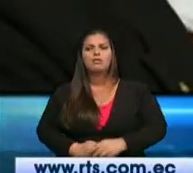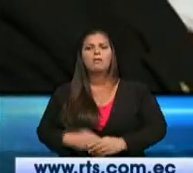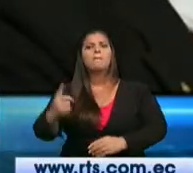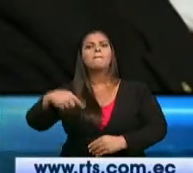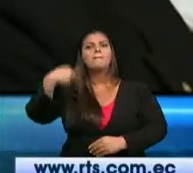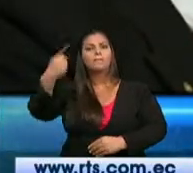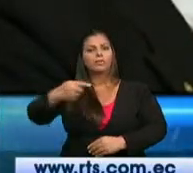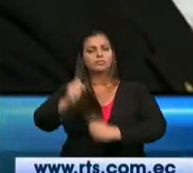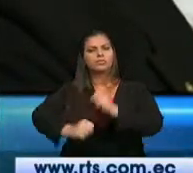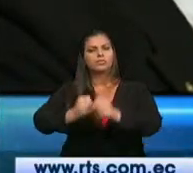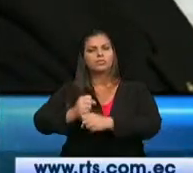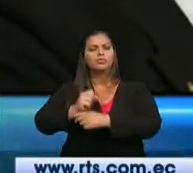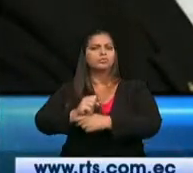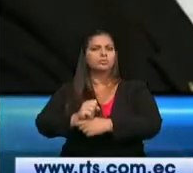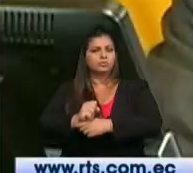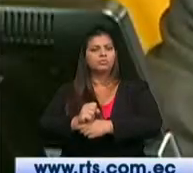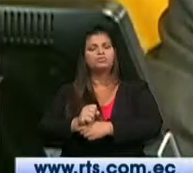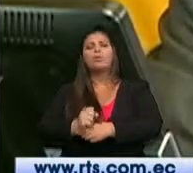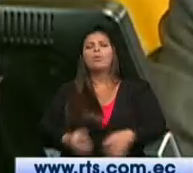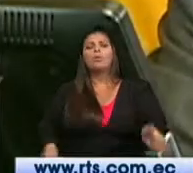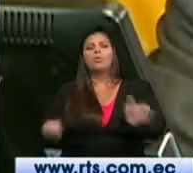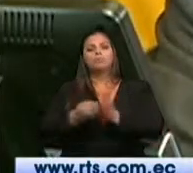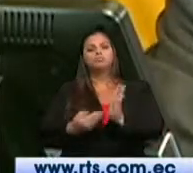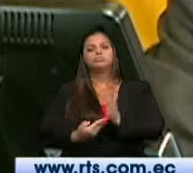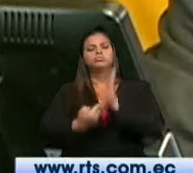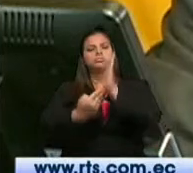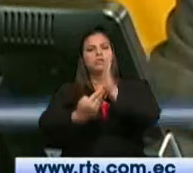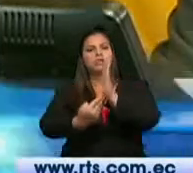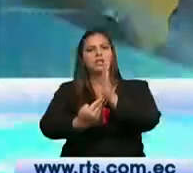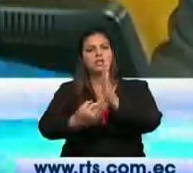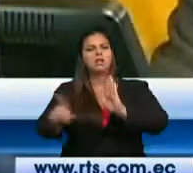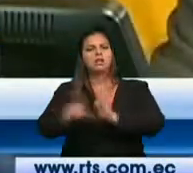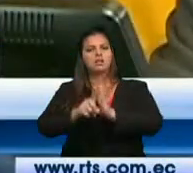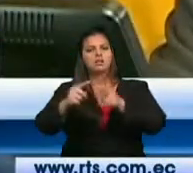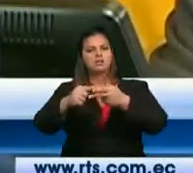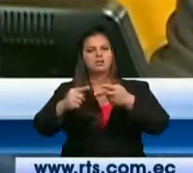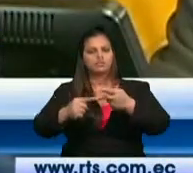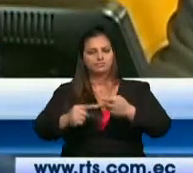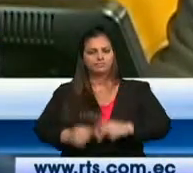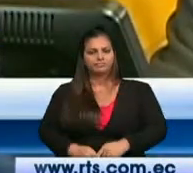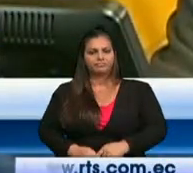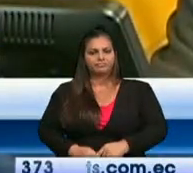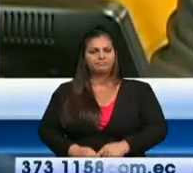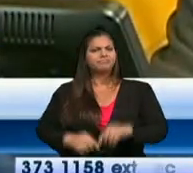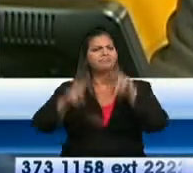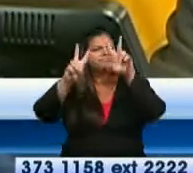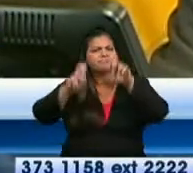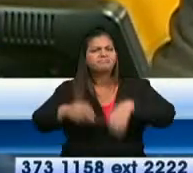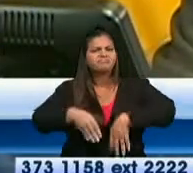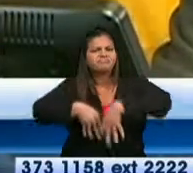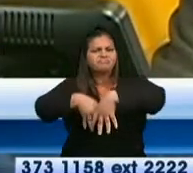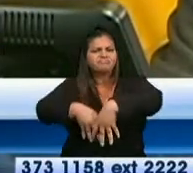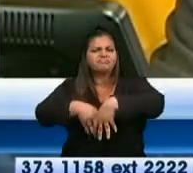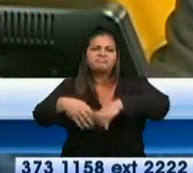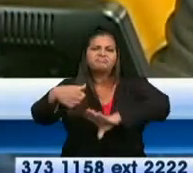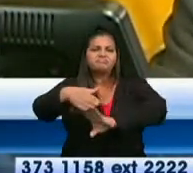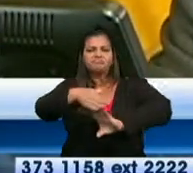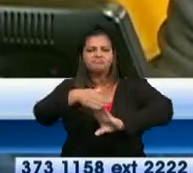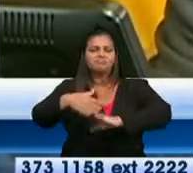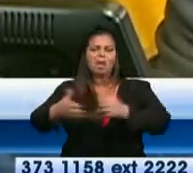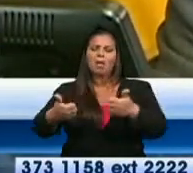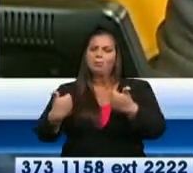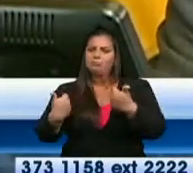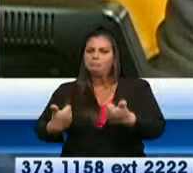Manifestaciones, 16 de septiembre. Las manifestaciones tienen legalidad si son pacíficas. En este caso no han